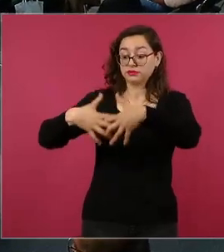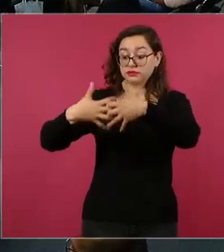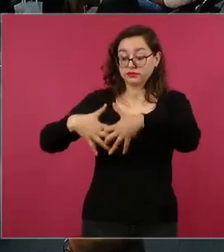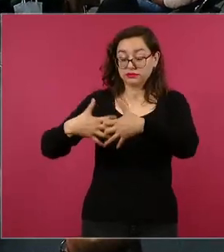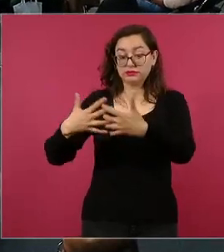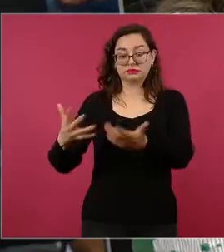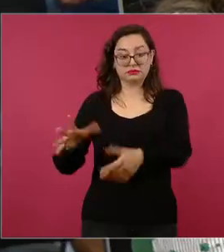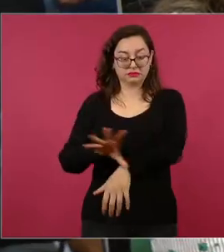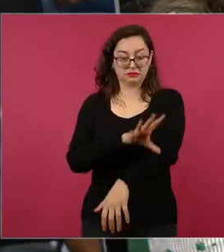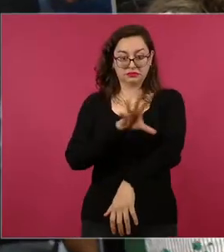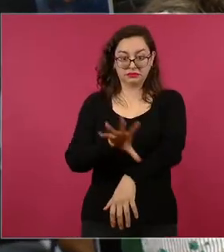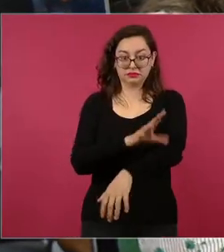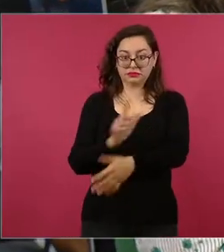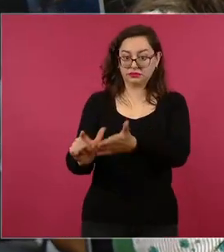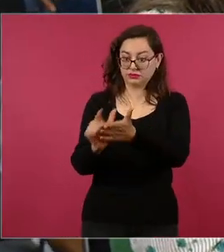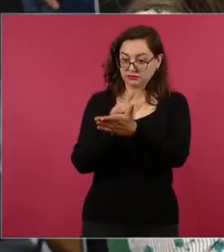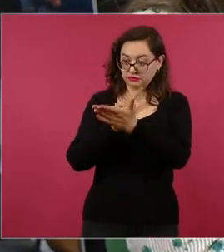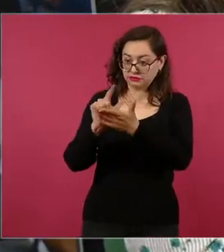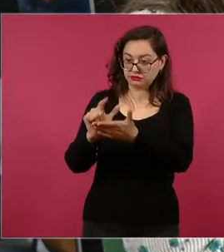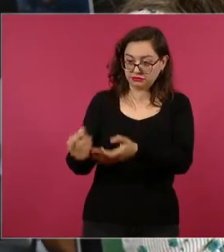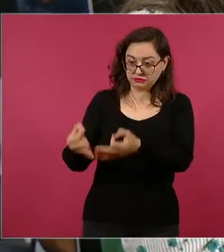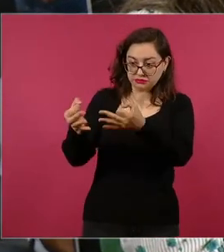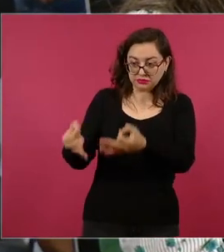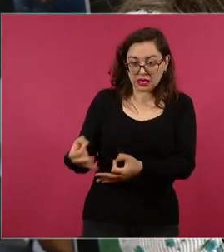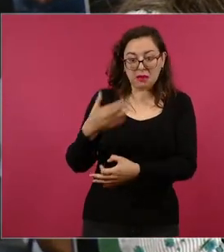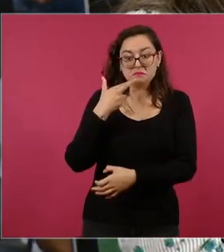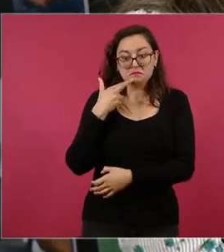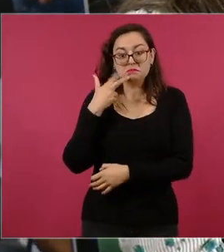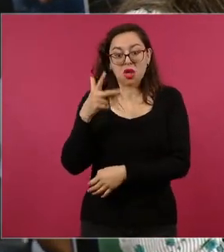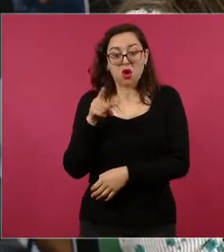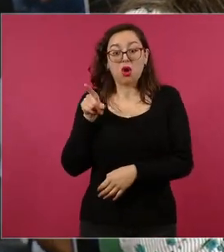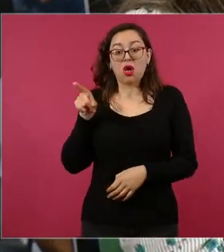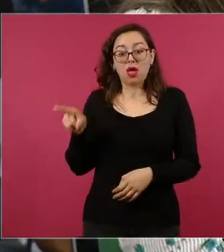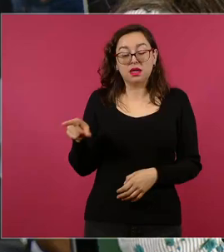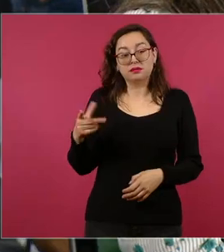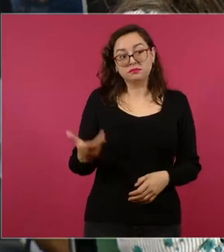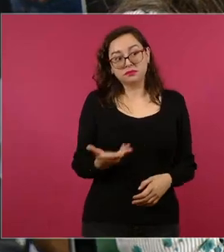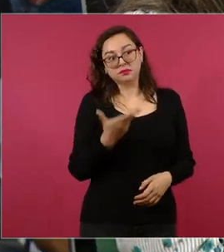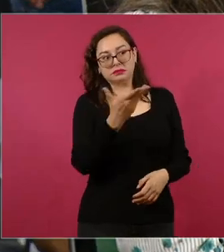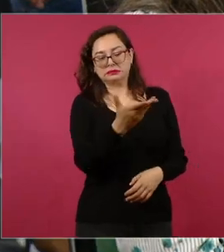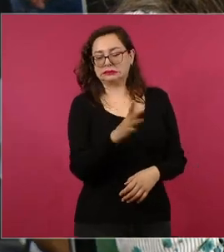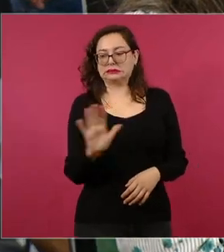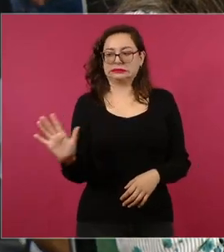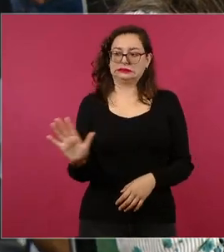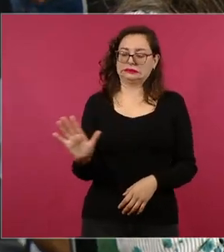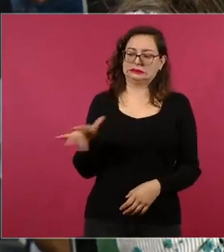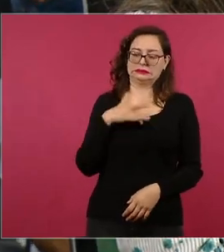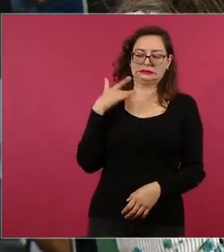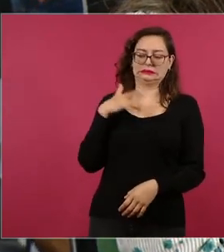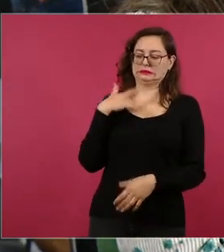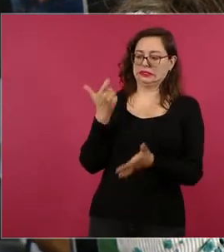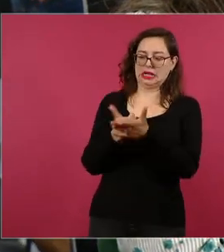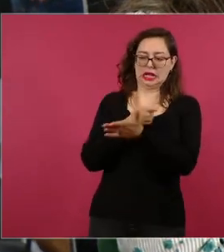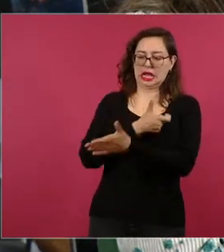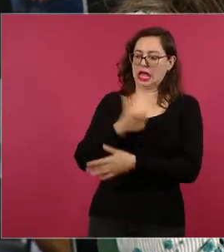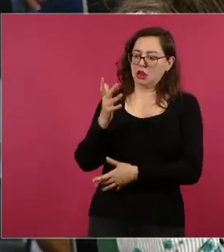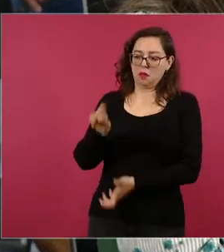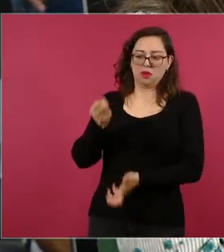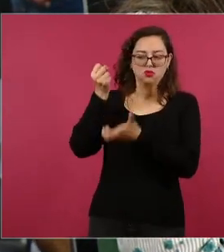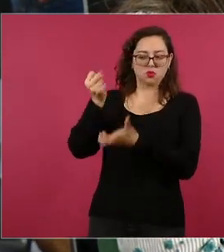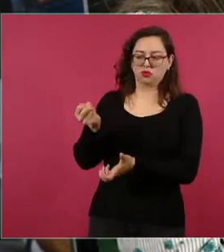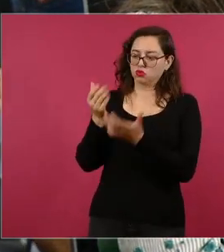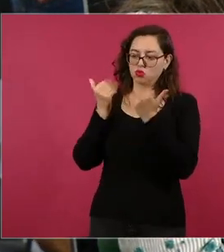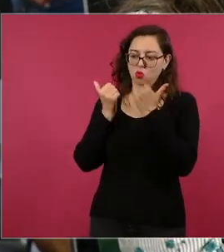había planteado a usted, ella como secretaria de Energía y usted como presidente, pero dijo que era muy caro, que no había presupuesto en ese momento. ¿Usted cree